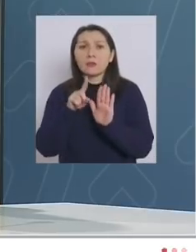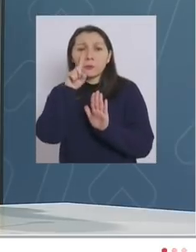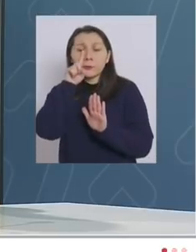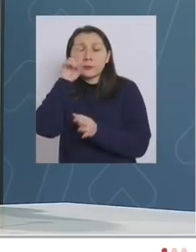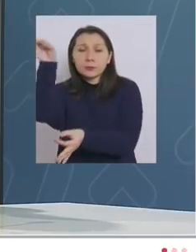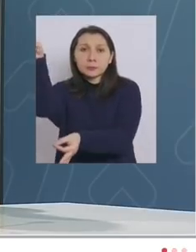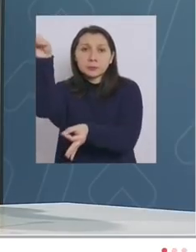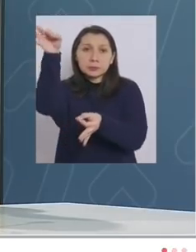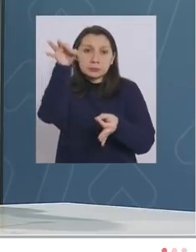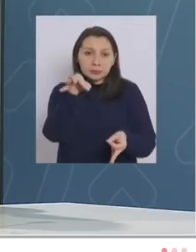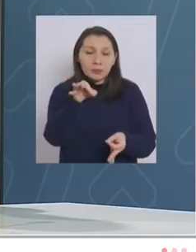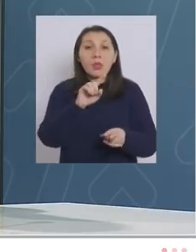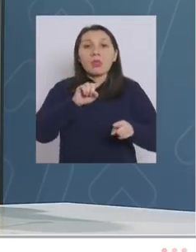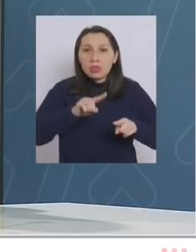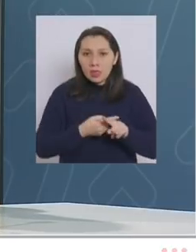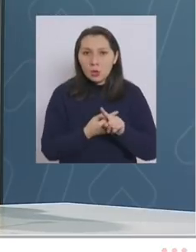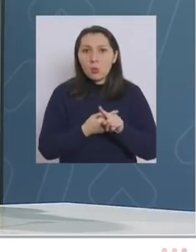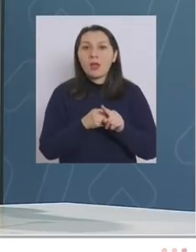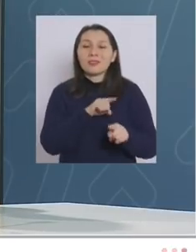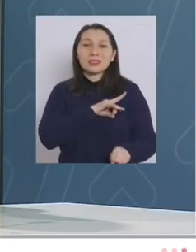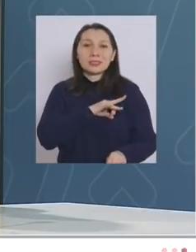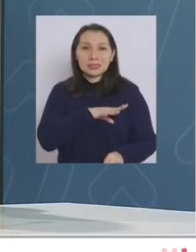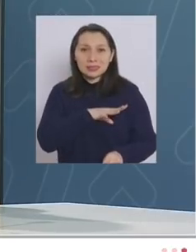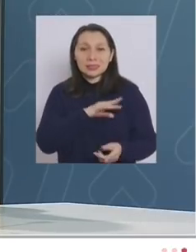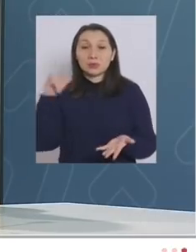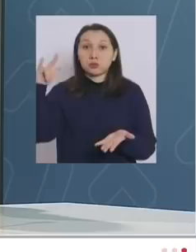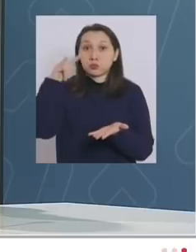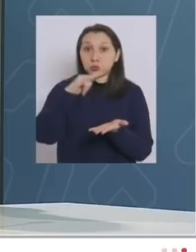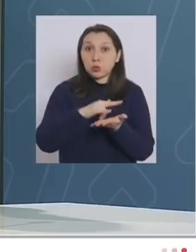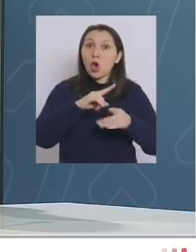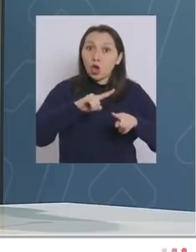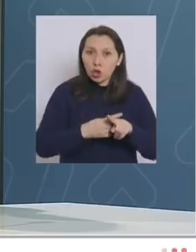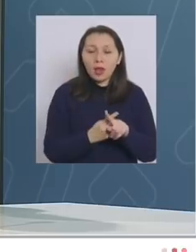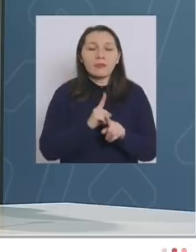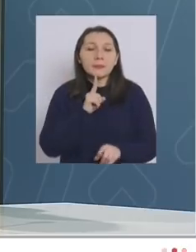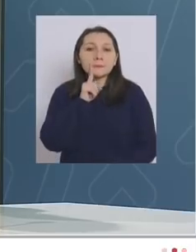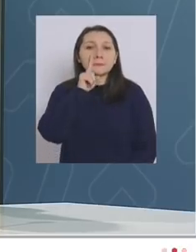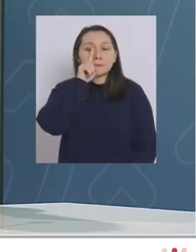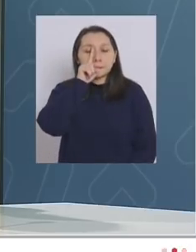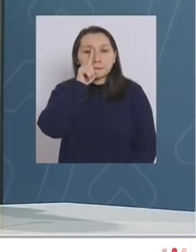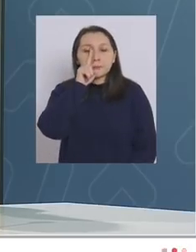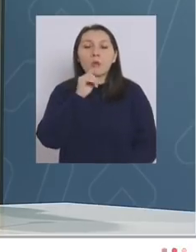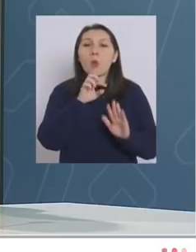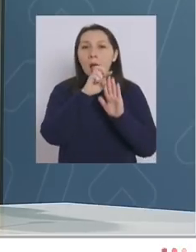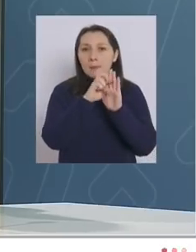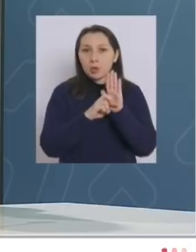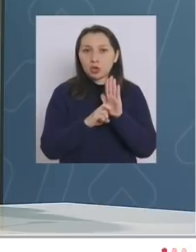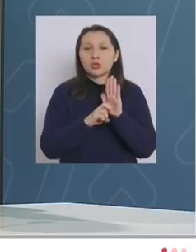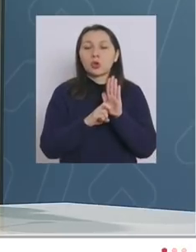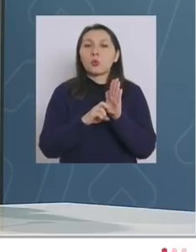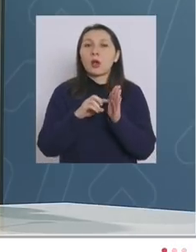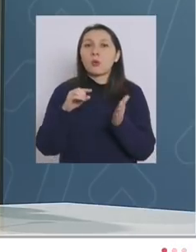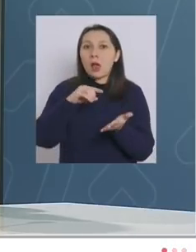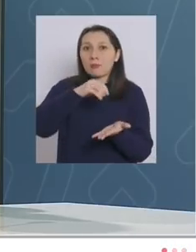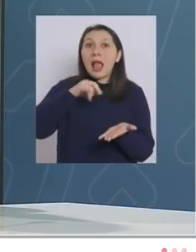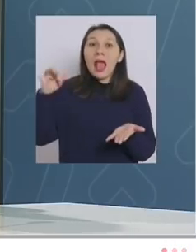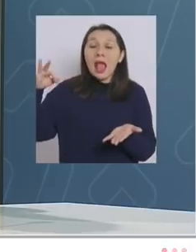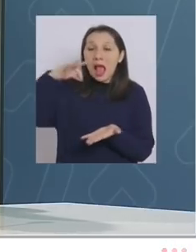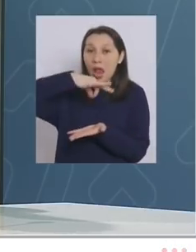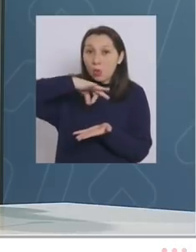negativa. Se tomó una nueva PCR en el aeropuerto de acuerdo al protocolo de VAC del Aeropuerto Internacional Arturo Merino